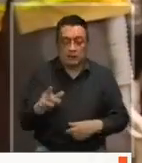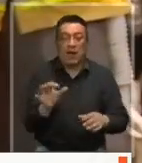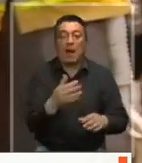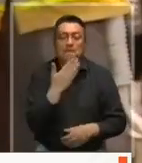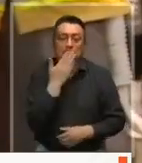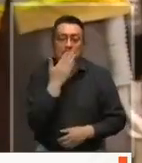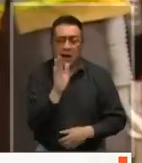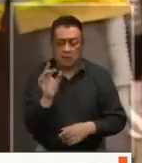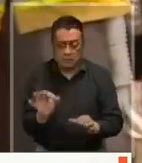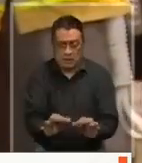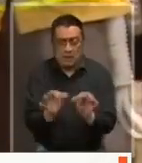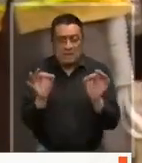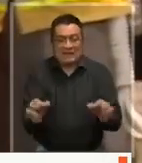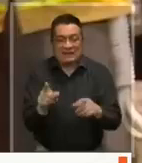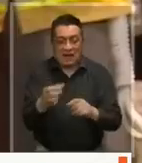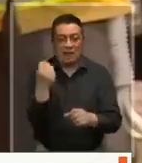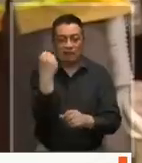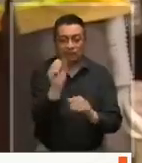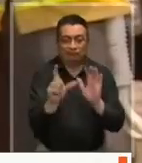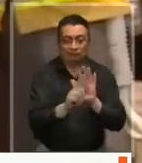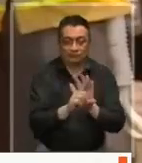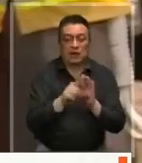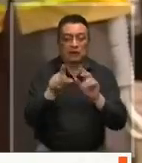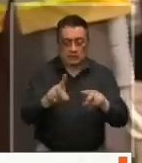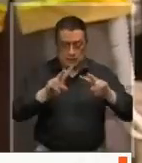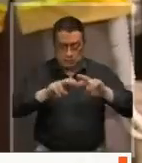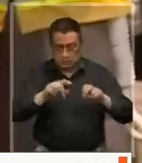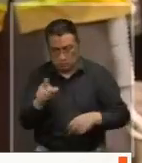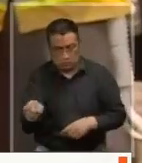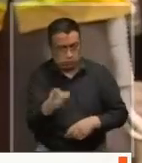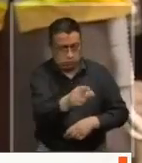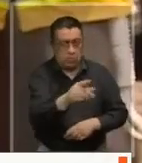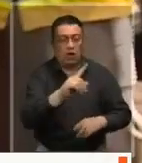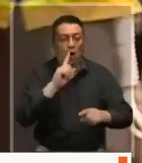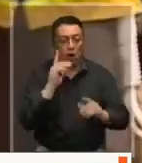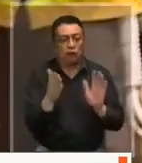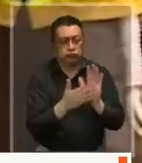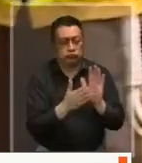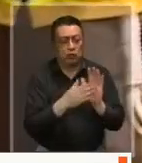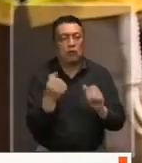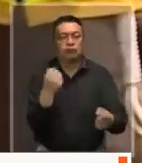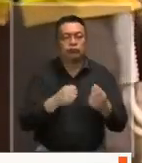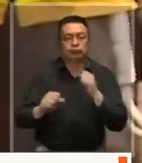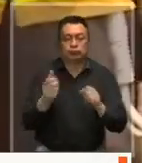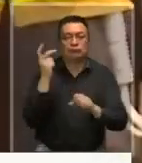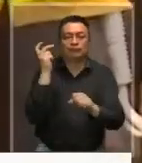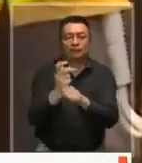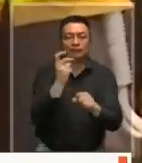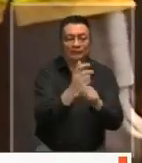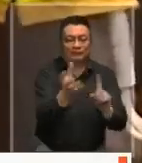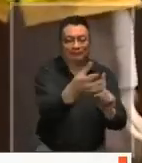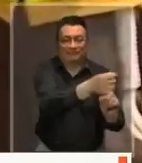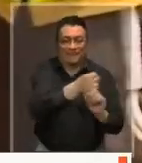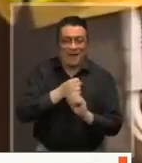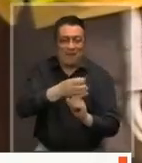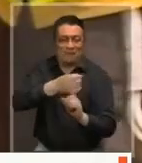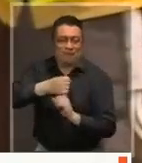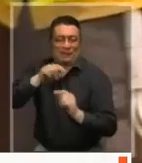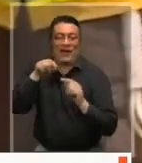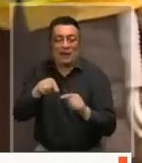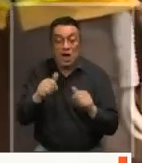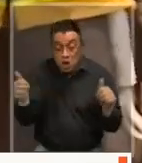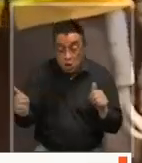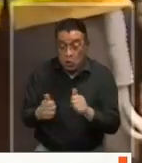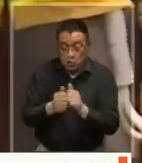especialidad adecuada para este tipo de delitos, a examinar los antecedentes que hay de cómo se ha comportado el delito de secuestro y en conjunto